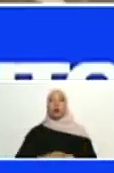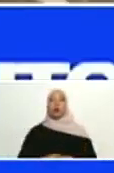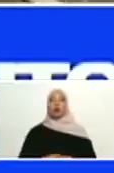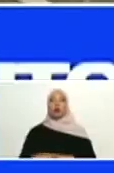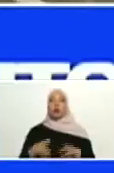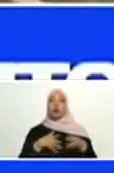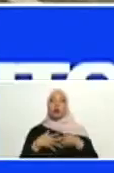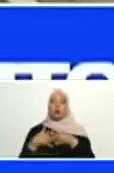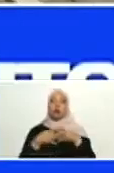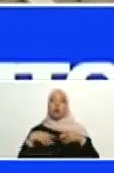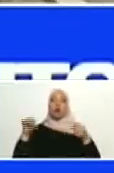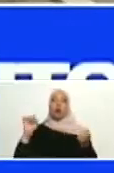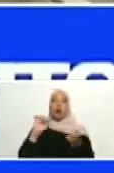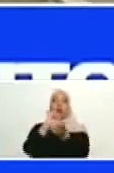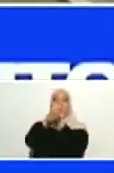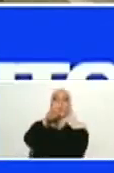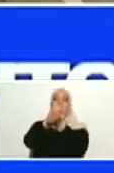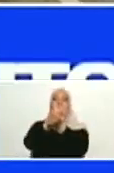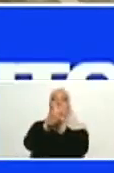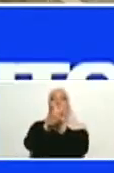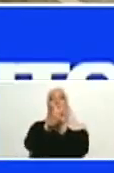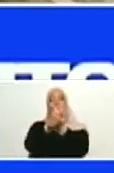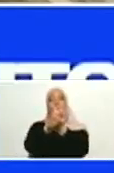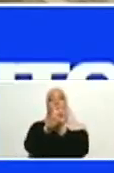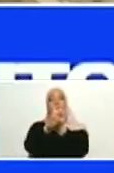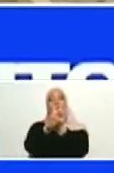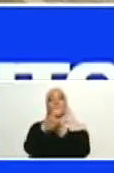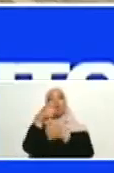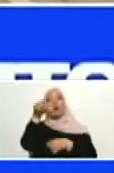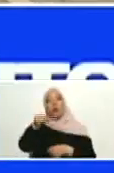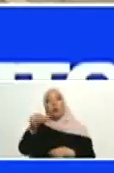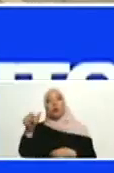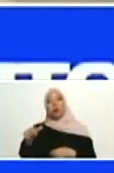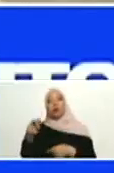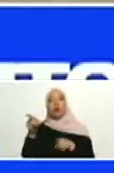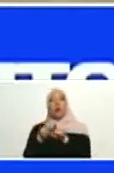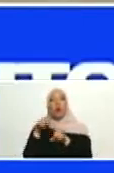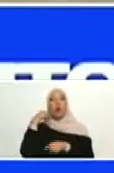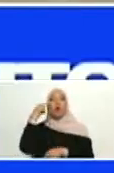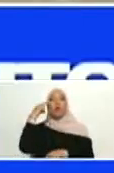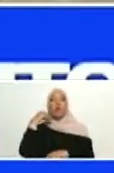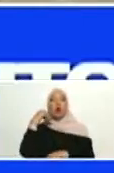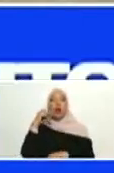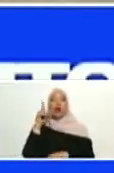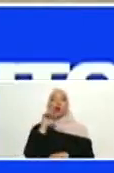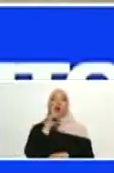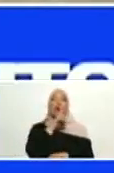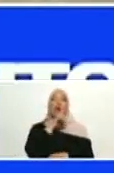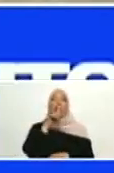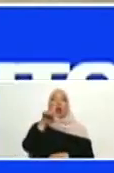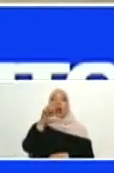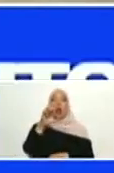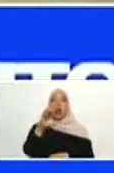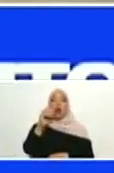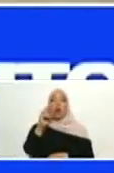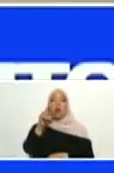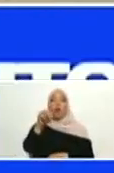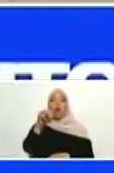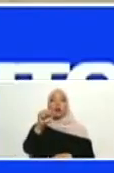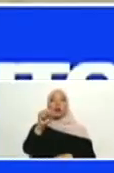estuvieron presos, detenidos aquí. El gran Sambo José Leonardo Chirino, líder de la